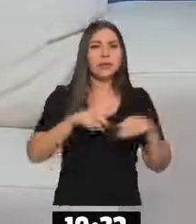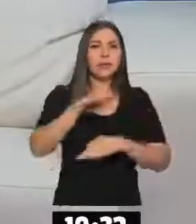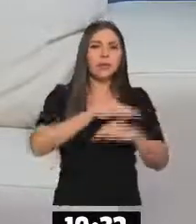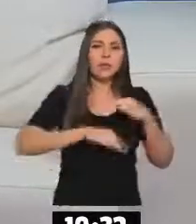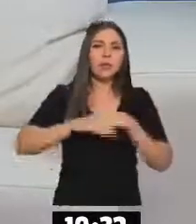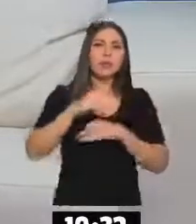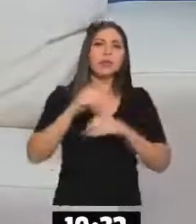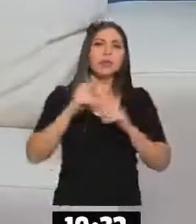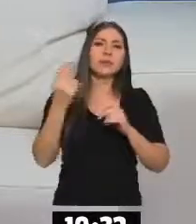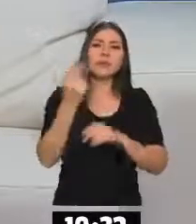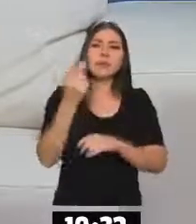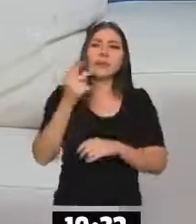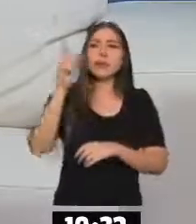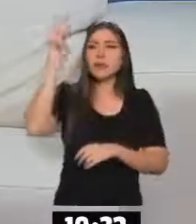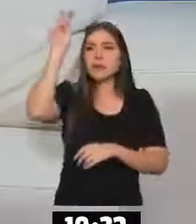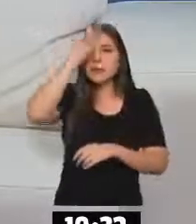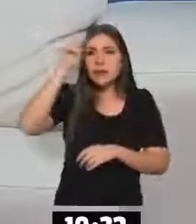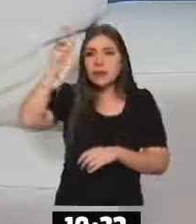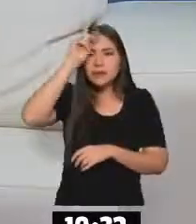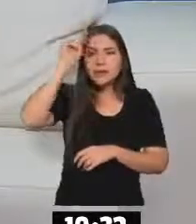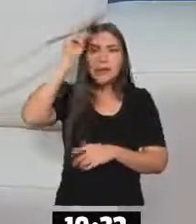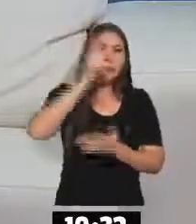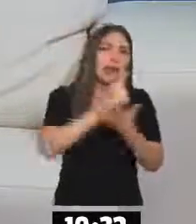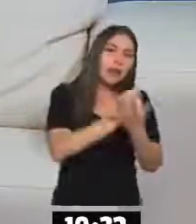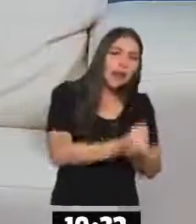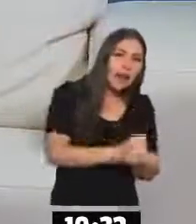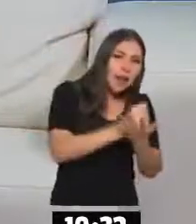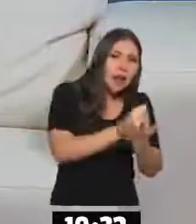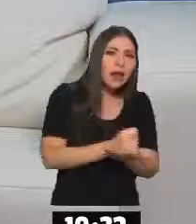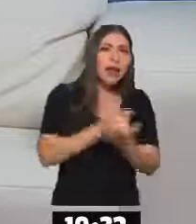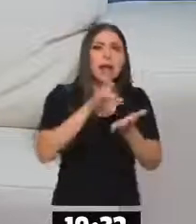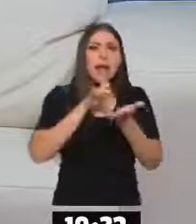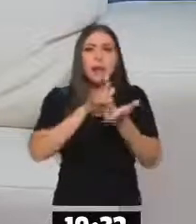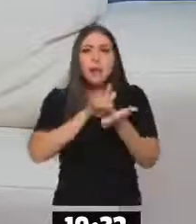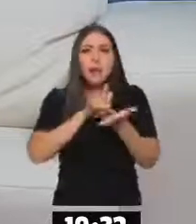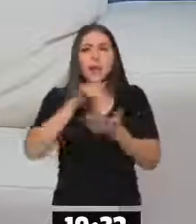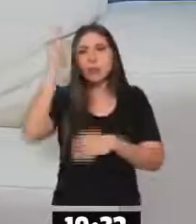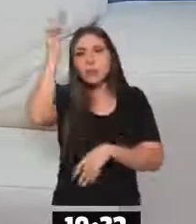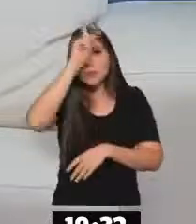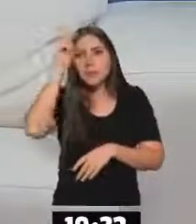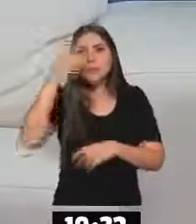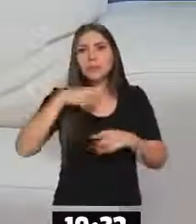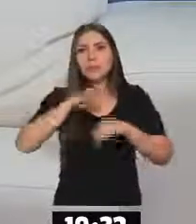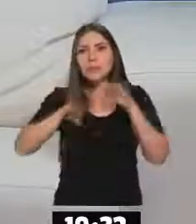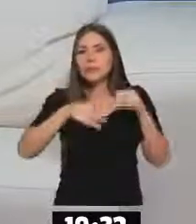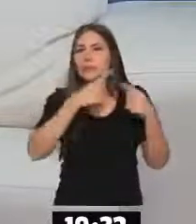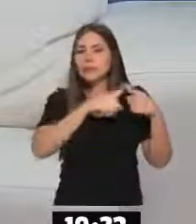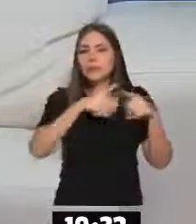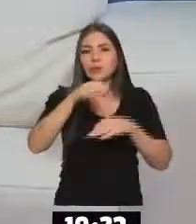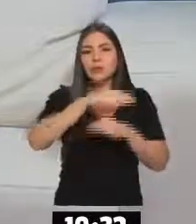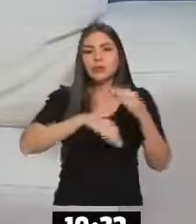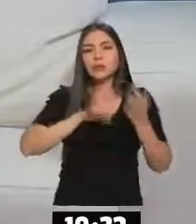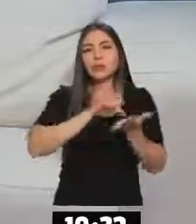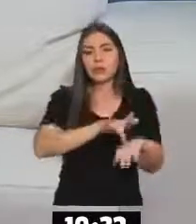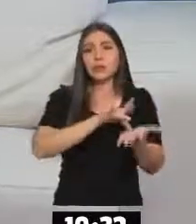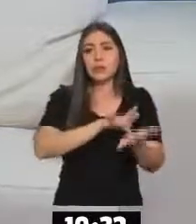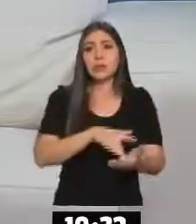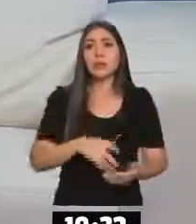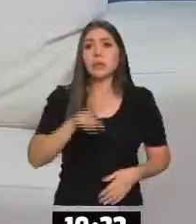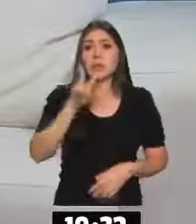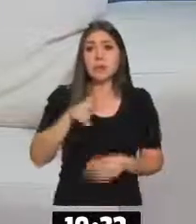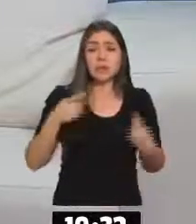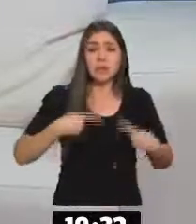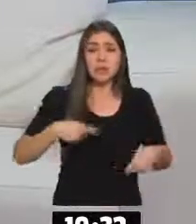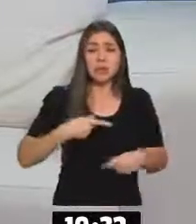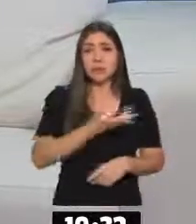psicológicas, tanatólogas y demás que se han sumado a este proyecto y que seguimos de verdad invitando a todas aquellas personas que